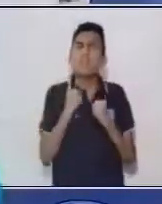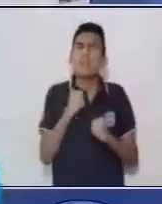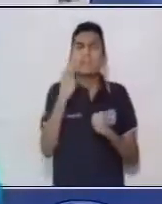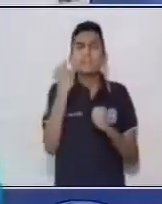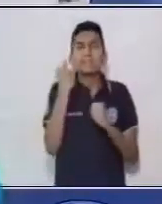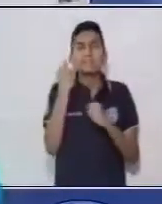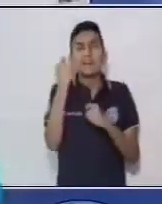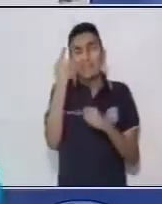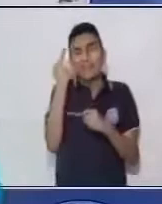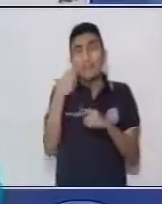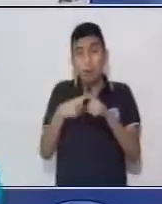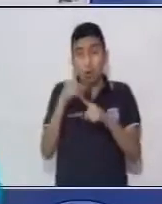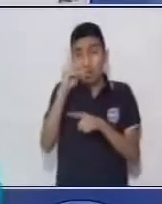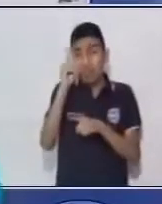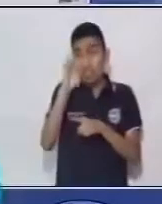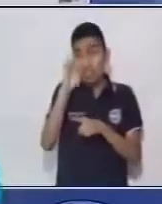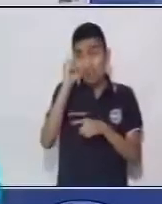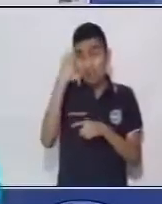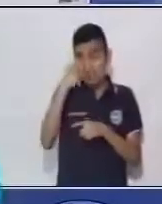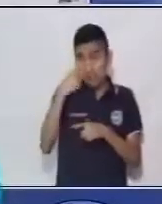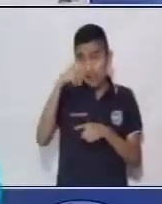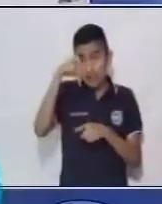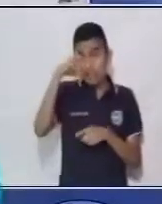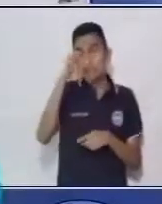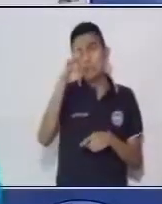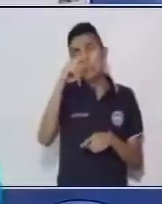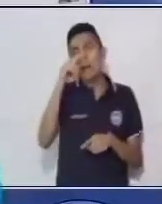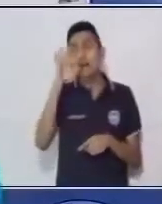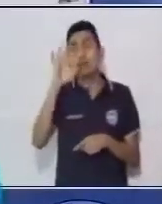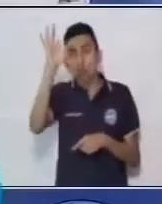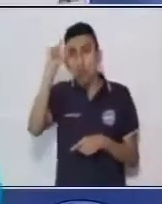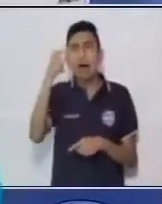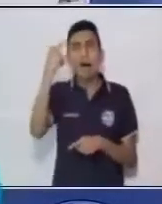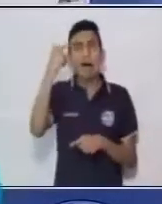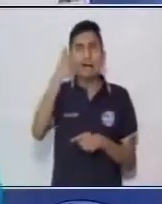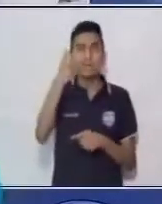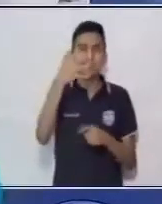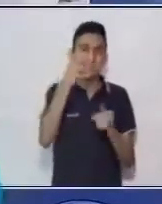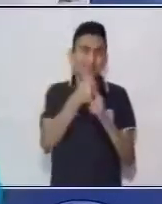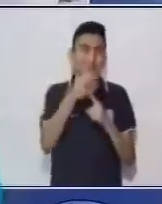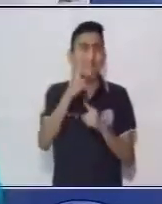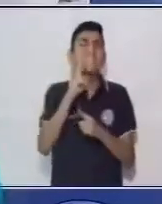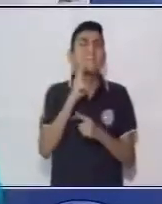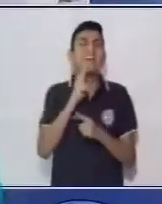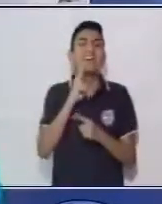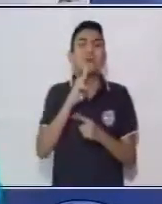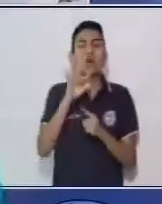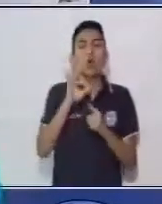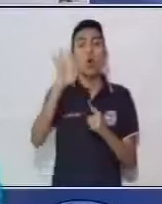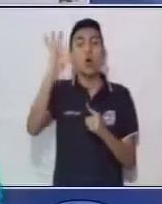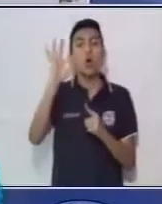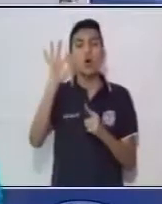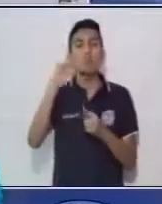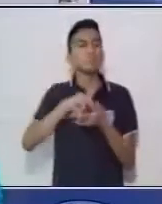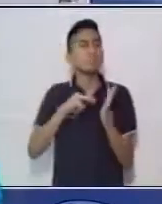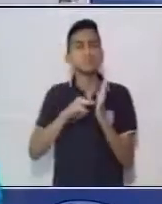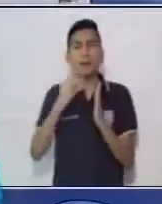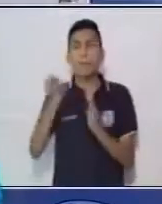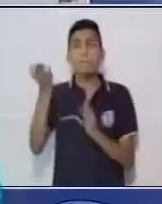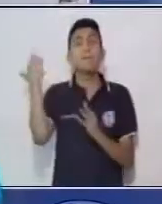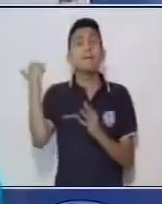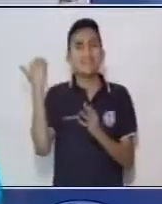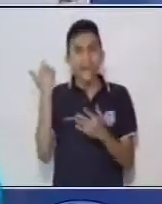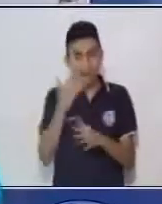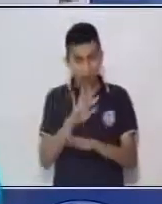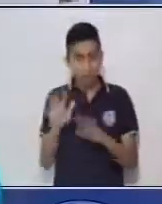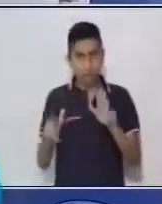pero despertó, por regla general, nosotros sabemos que la mayoría de verbos cuando estamos diciéndolo en pasado perfecto,